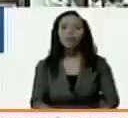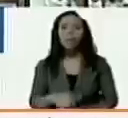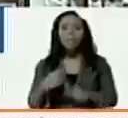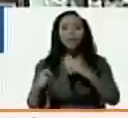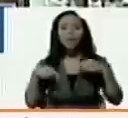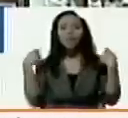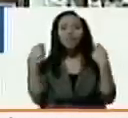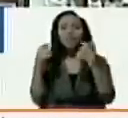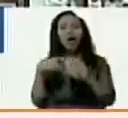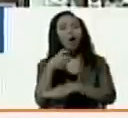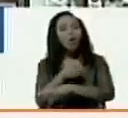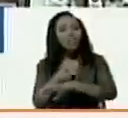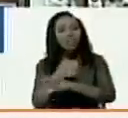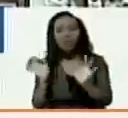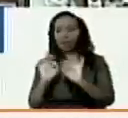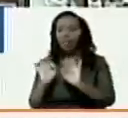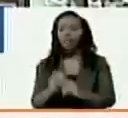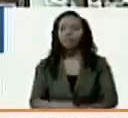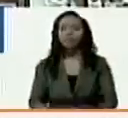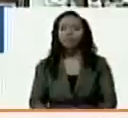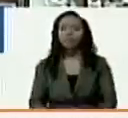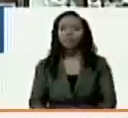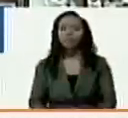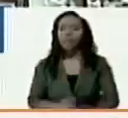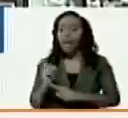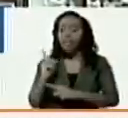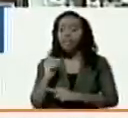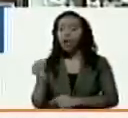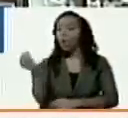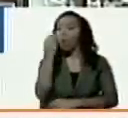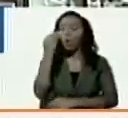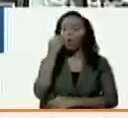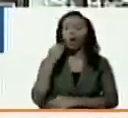¿no? Eso no se lo va a comer el pueblo.